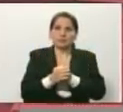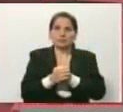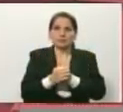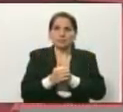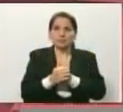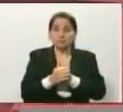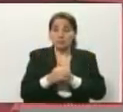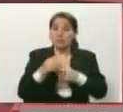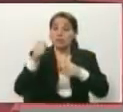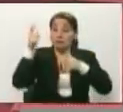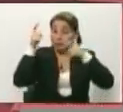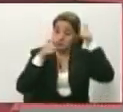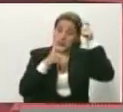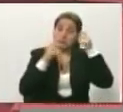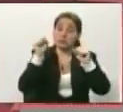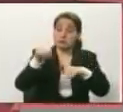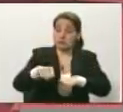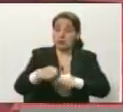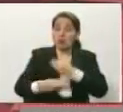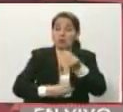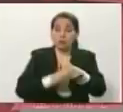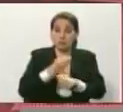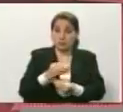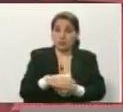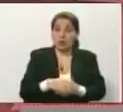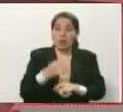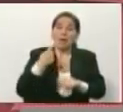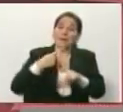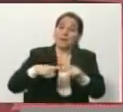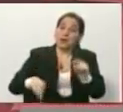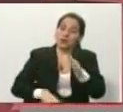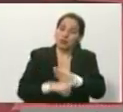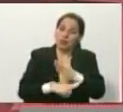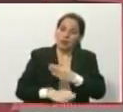Hugo Chávez lo hizo. Pero todavía